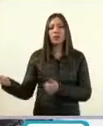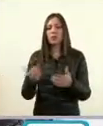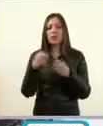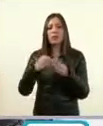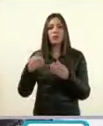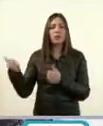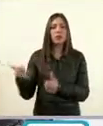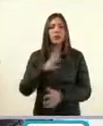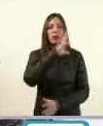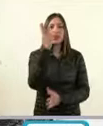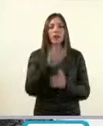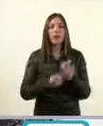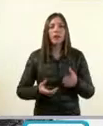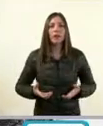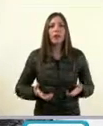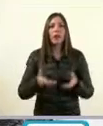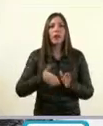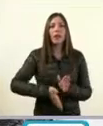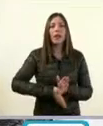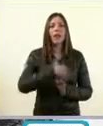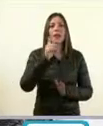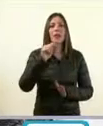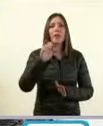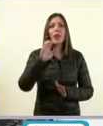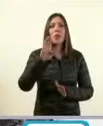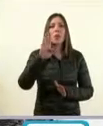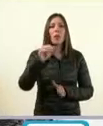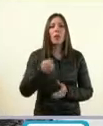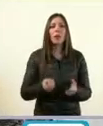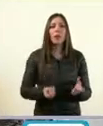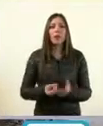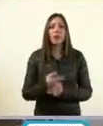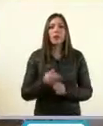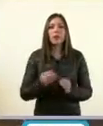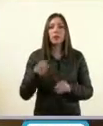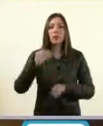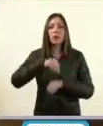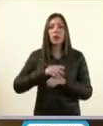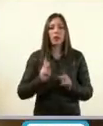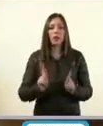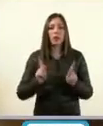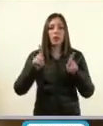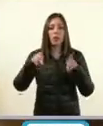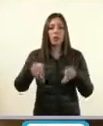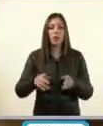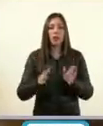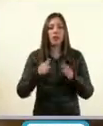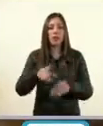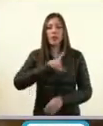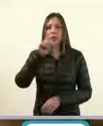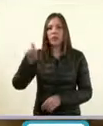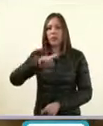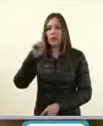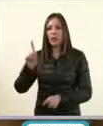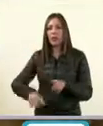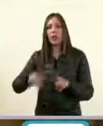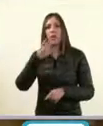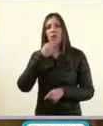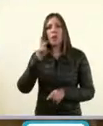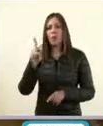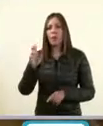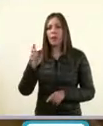calle de Tacuba, saliendo, que es la parte más baja, y ponen un puente. El dicho puente lo quitan, pero Pedro de Alvarado